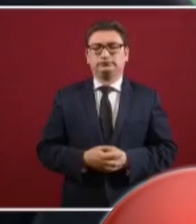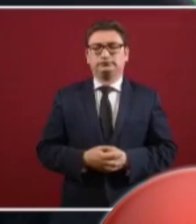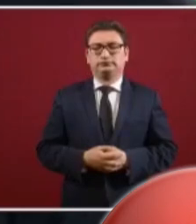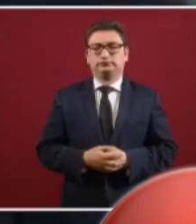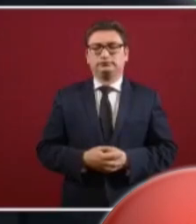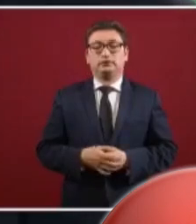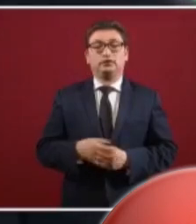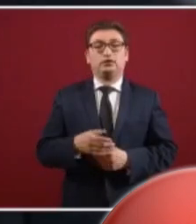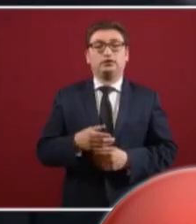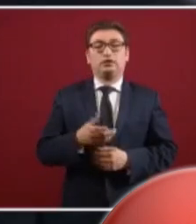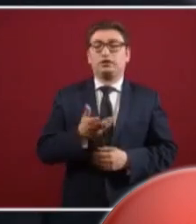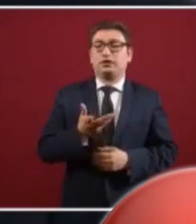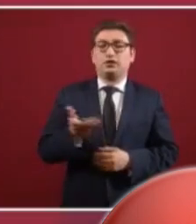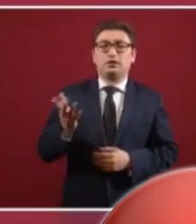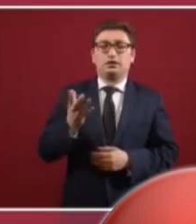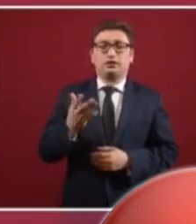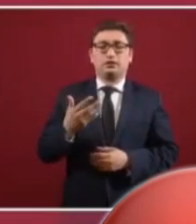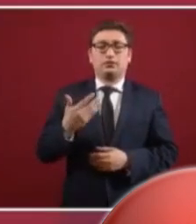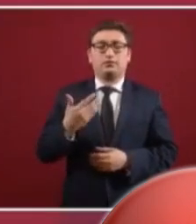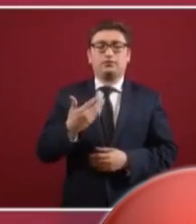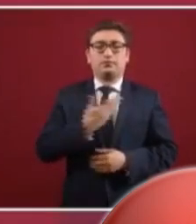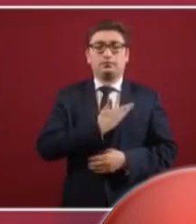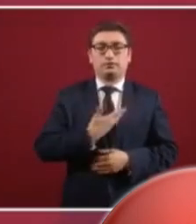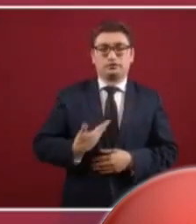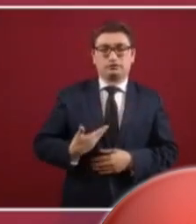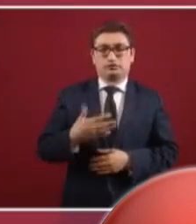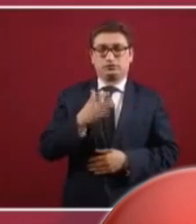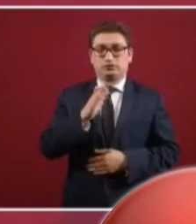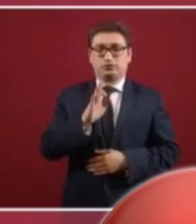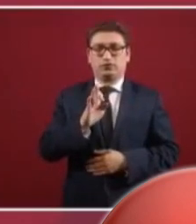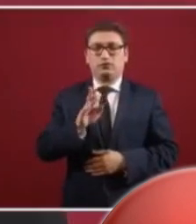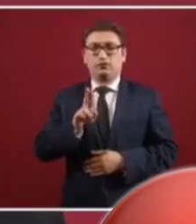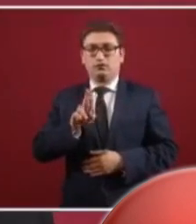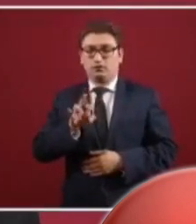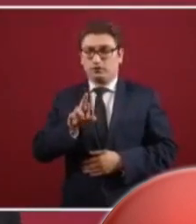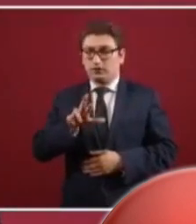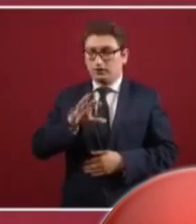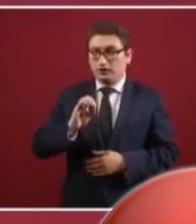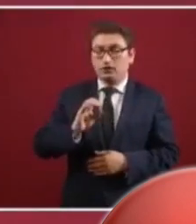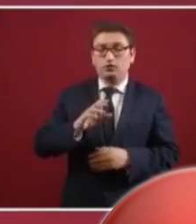fuero para el presidente y que pueda